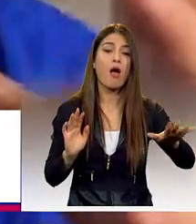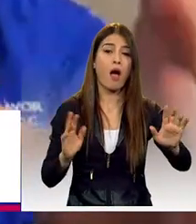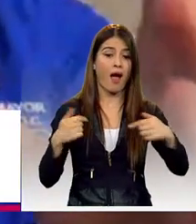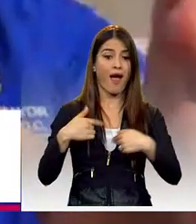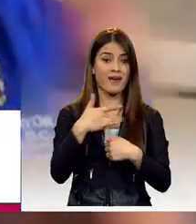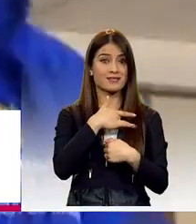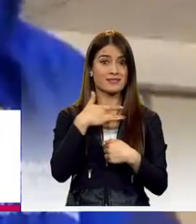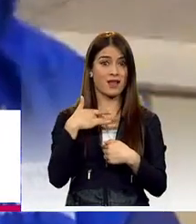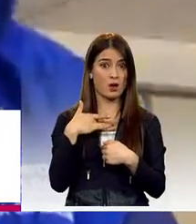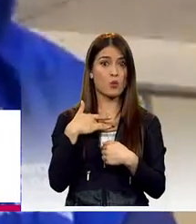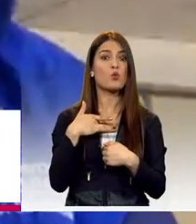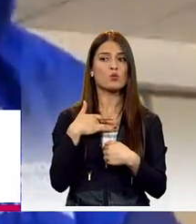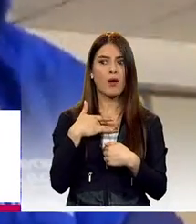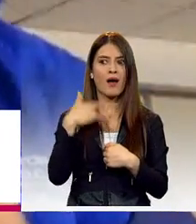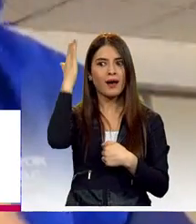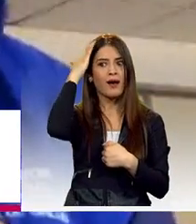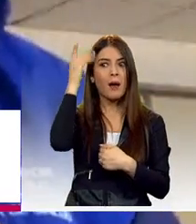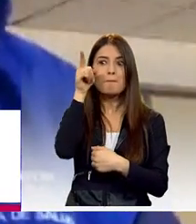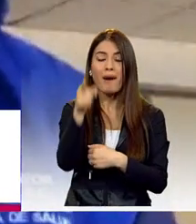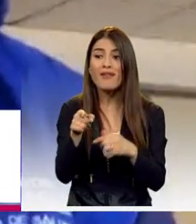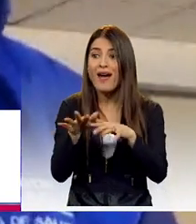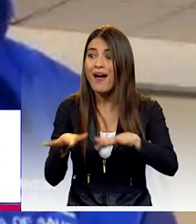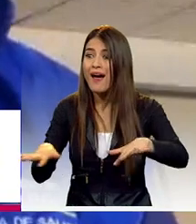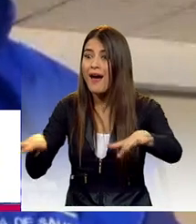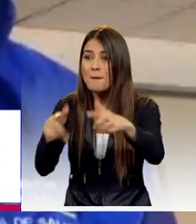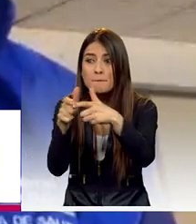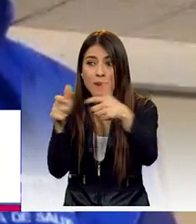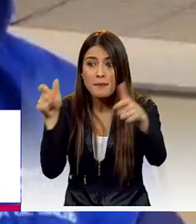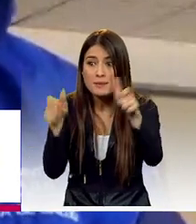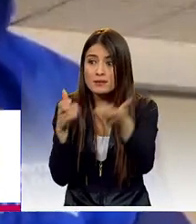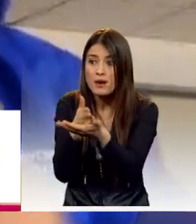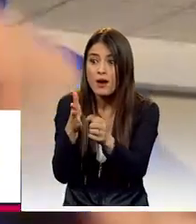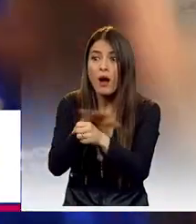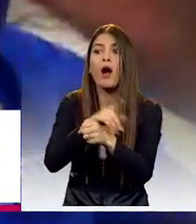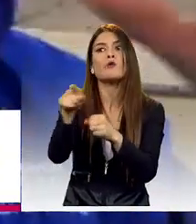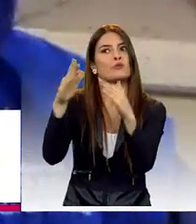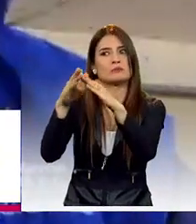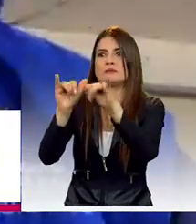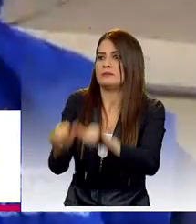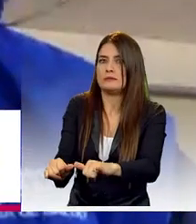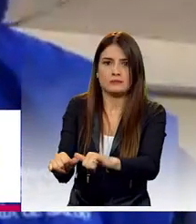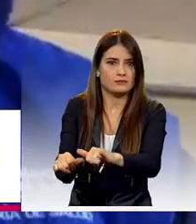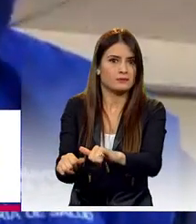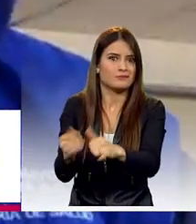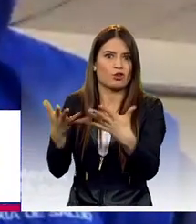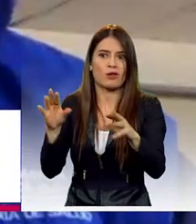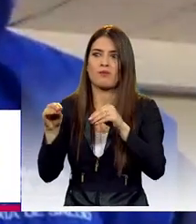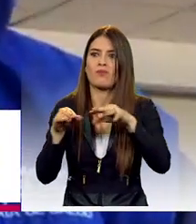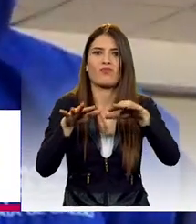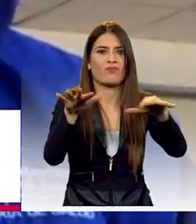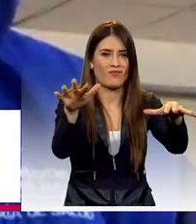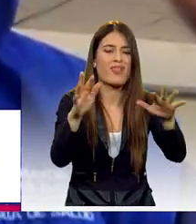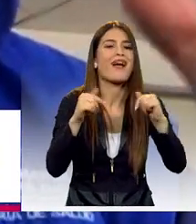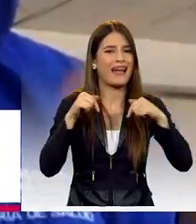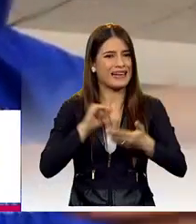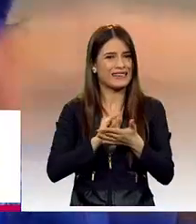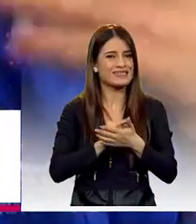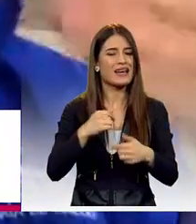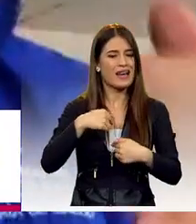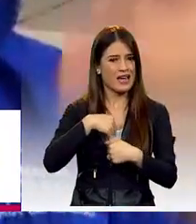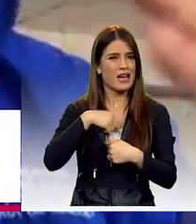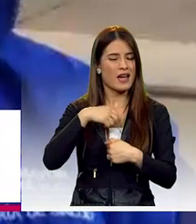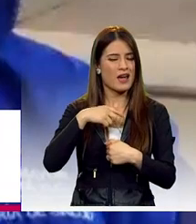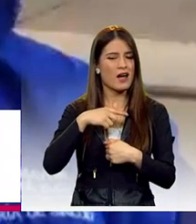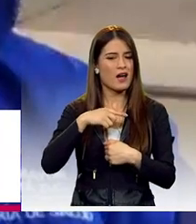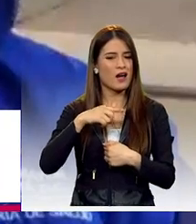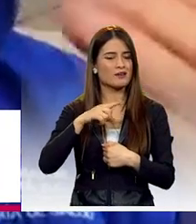es allí no se puede mover la gente. Tenemos que estar revisando esto, lo estamos revisando todas las instancias del Distrito Capital, tratando de dar más